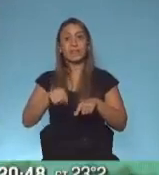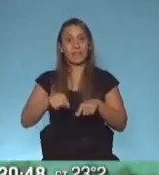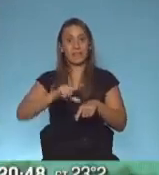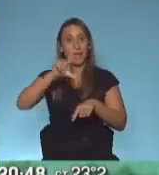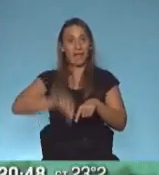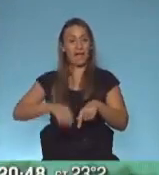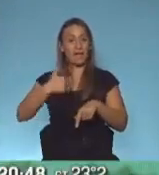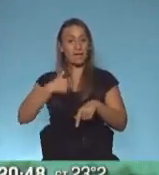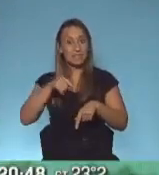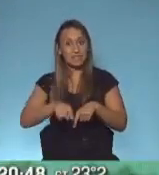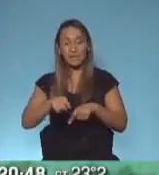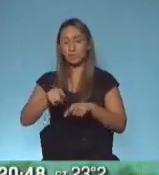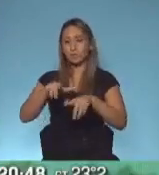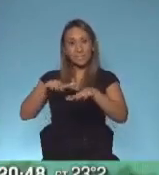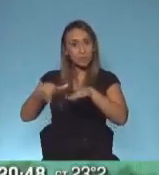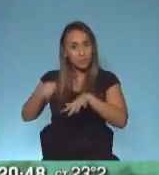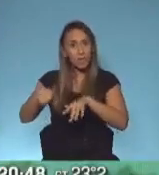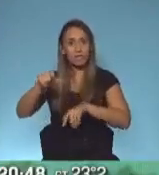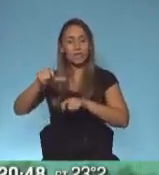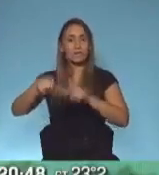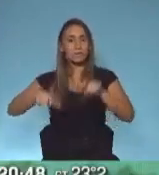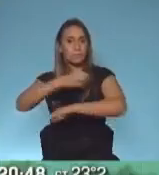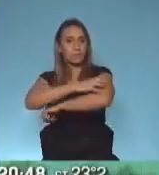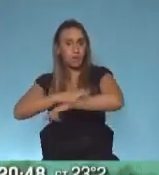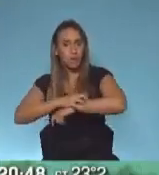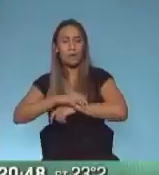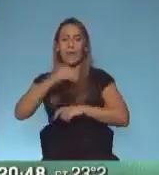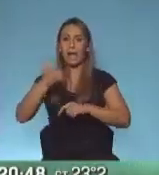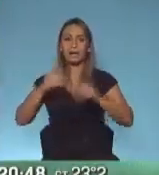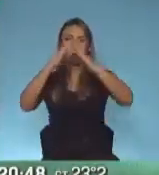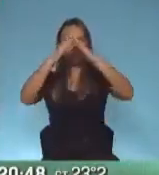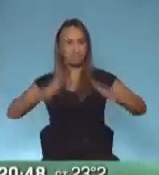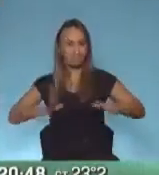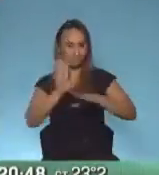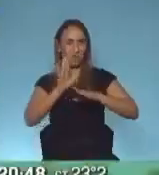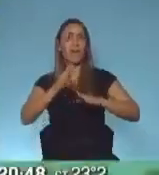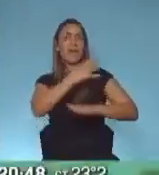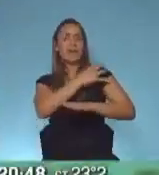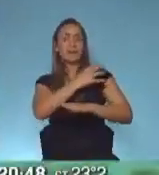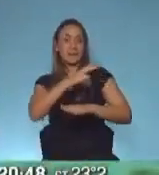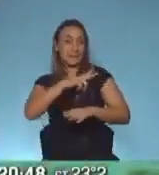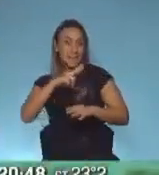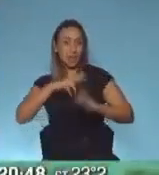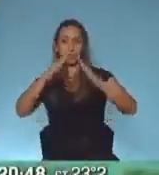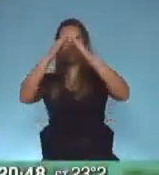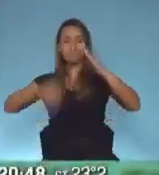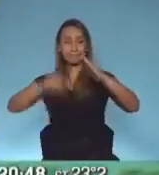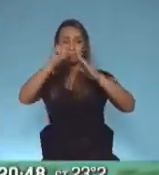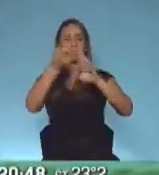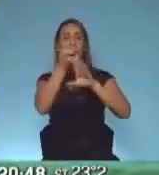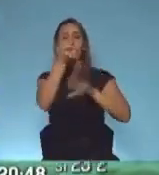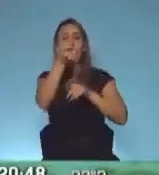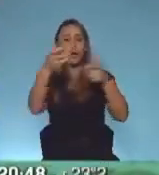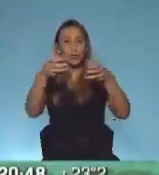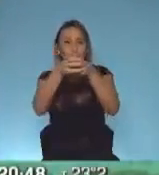país, tenemos en la estructura piramidal de la riqueza algunos que naturalmente, como el